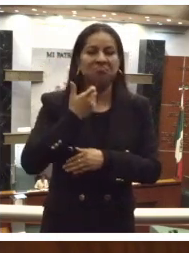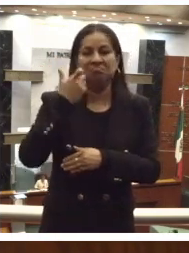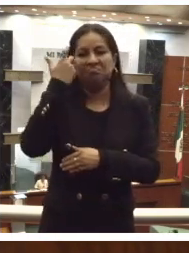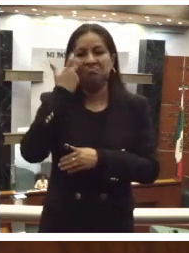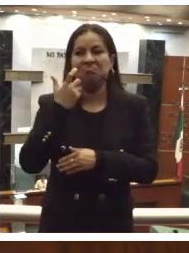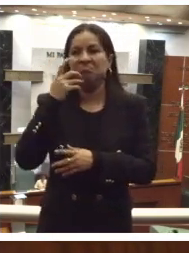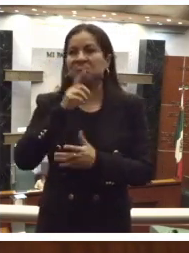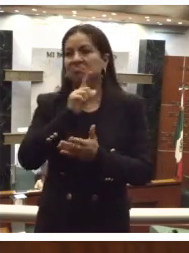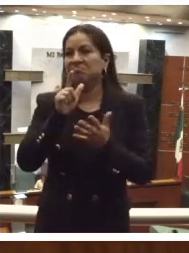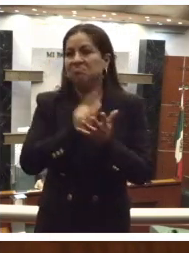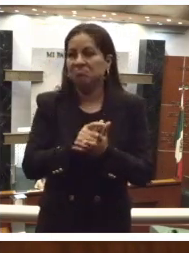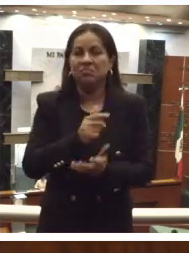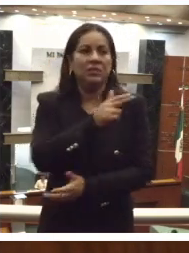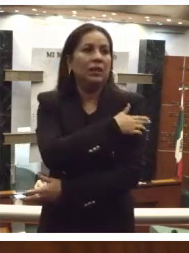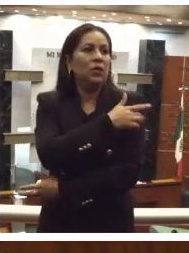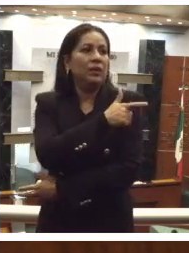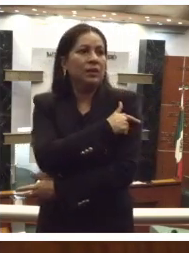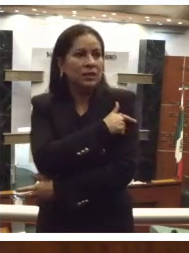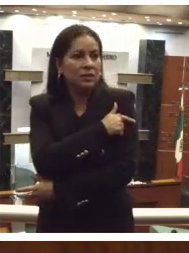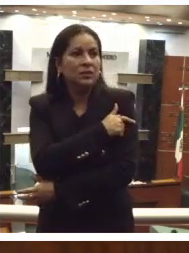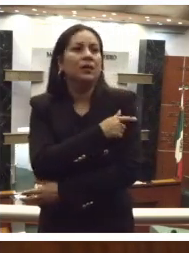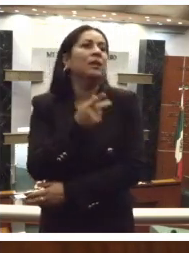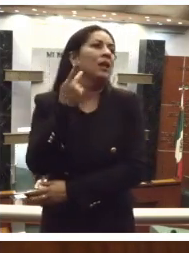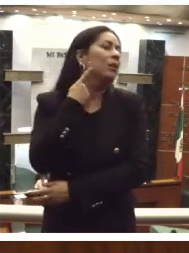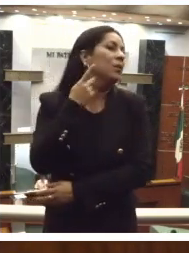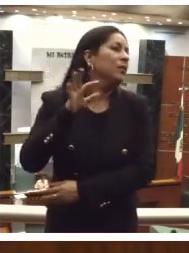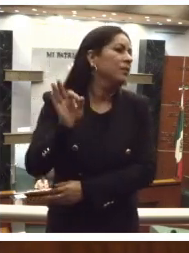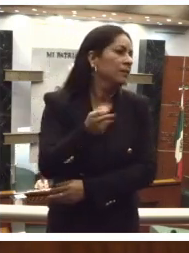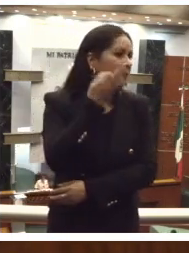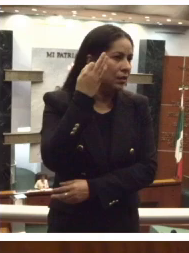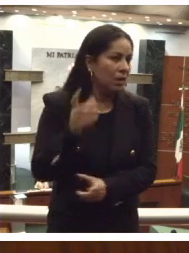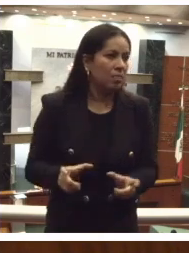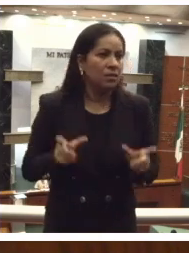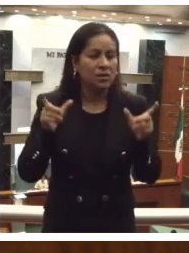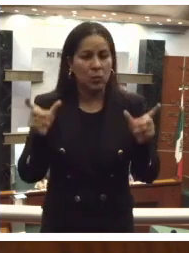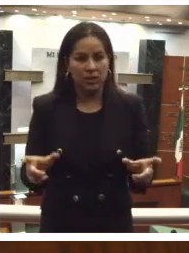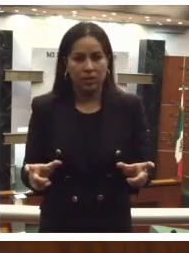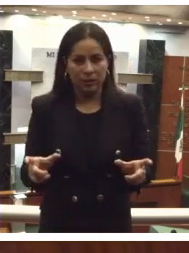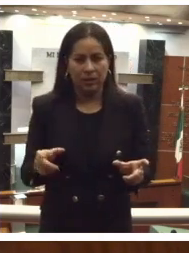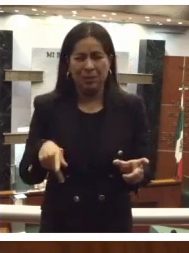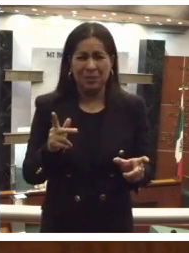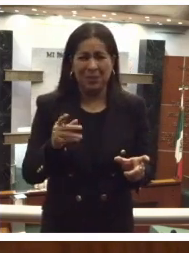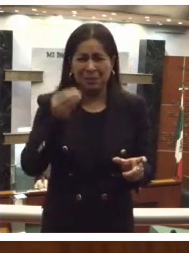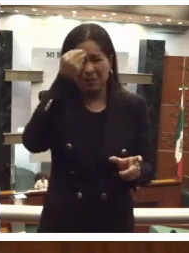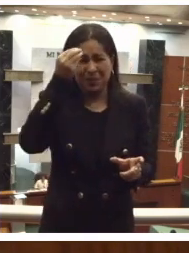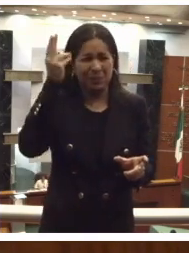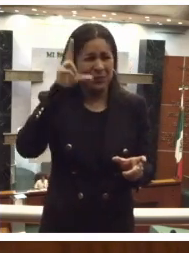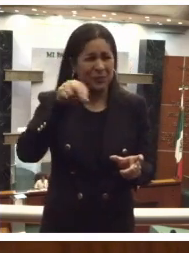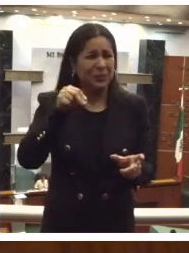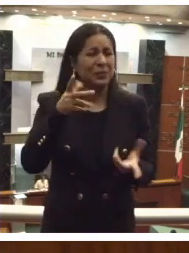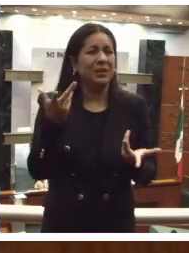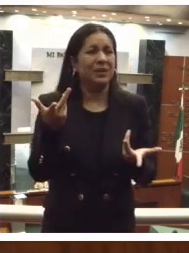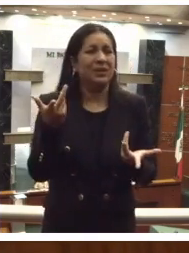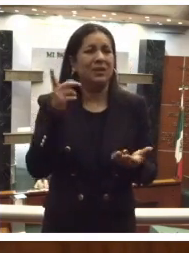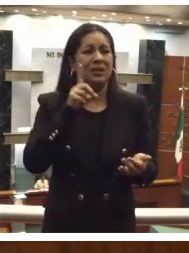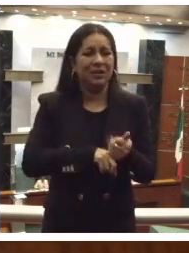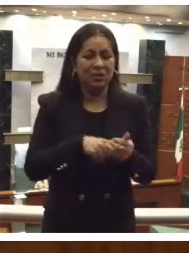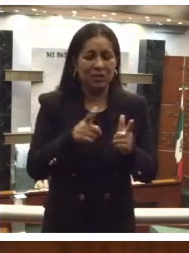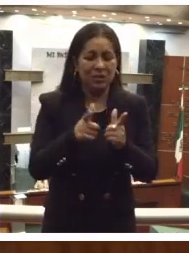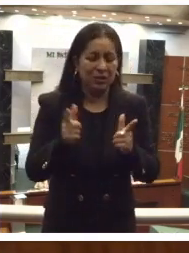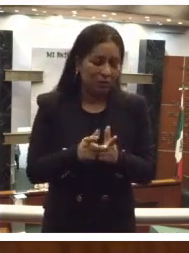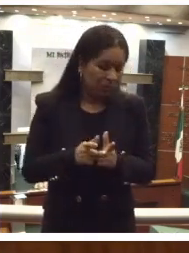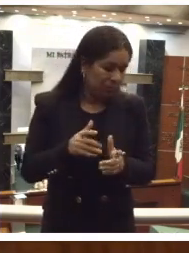de la legalidad de la Guardia Nacional, de la política federal de seguridad pública, pero no olvidemos que la infiltración de